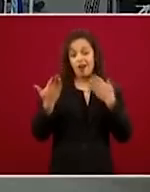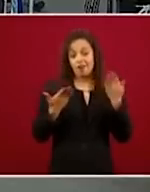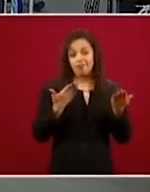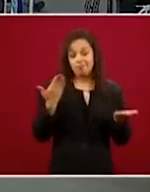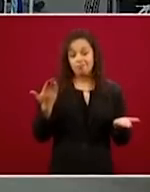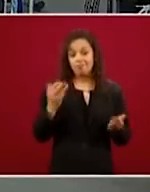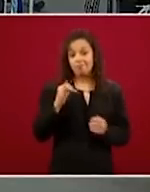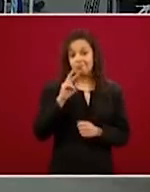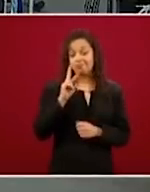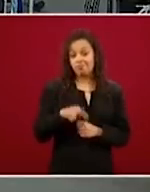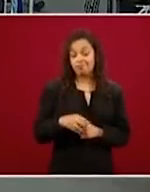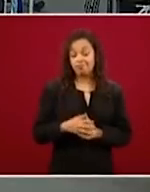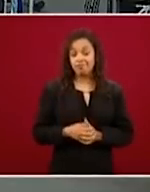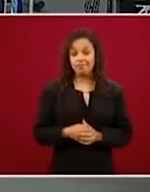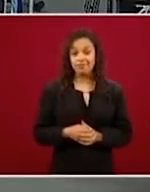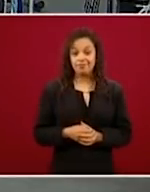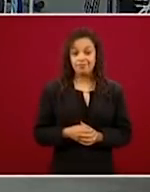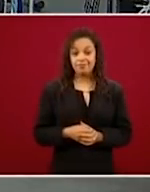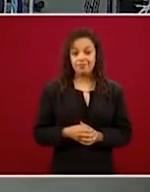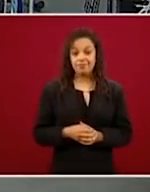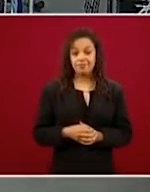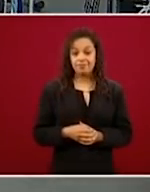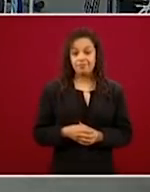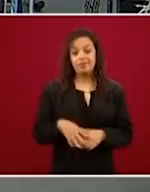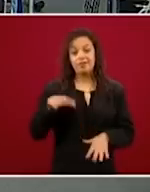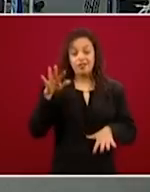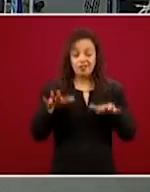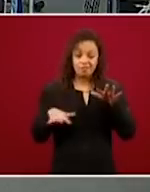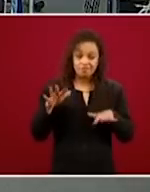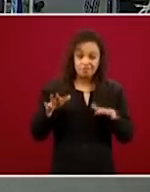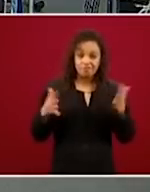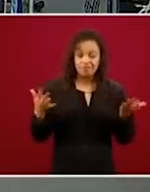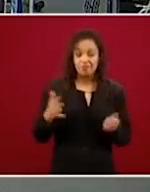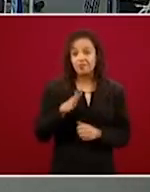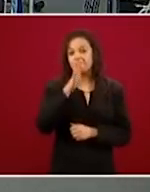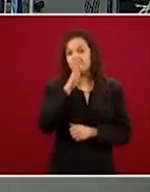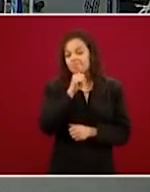a veces no se puede porque